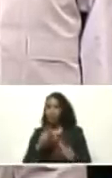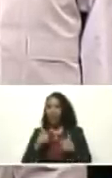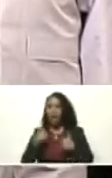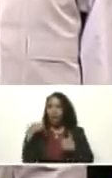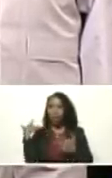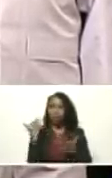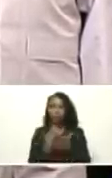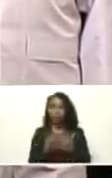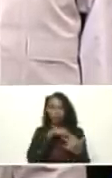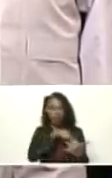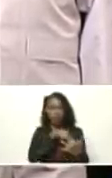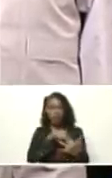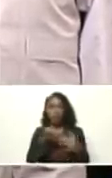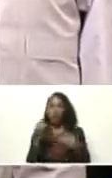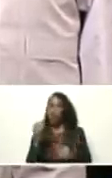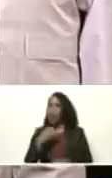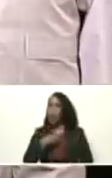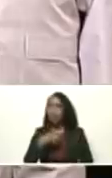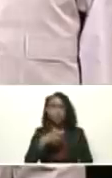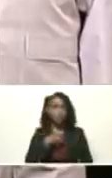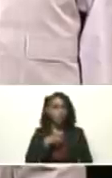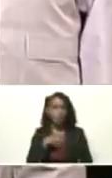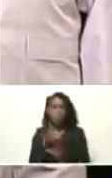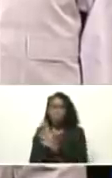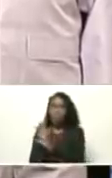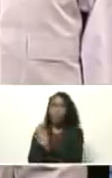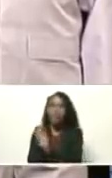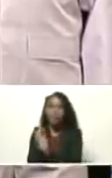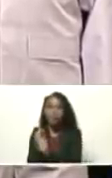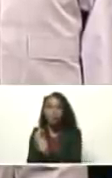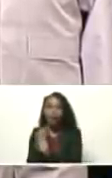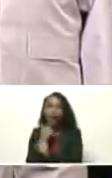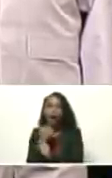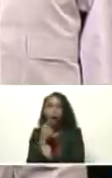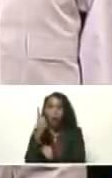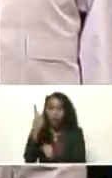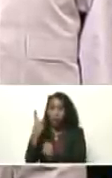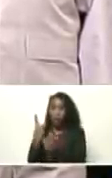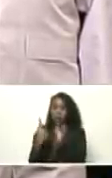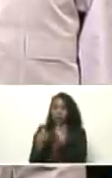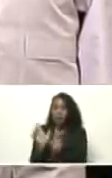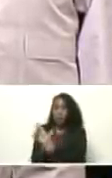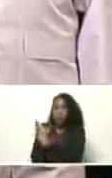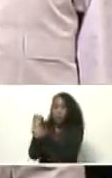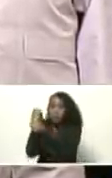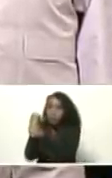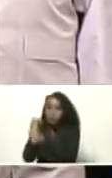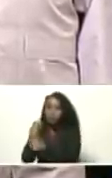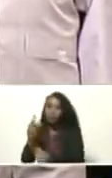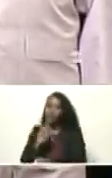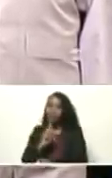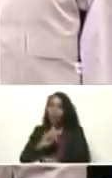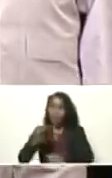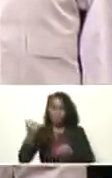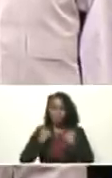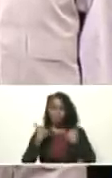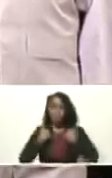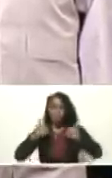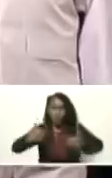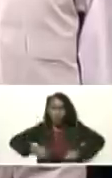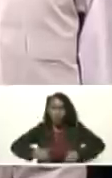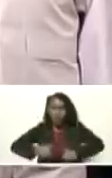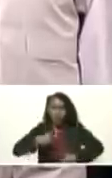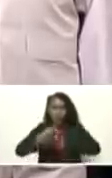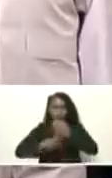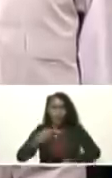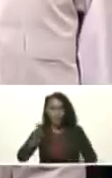años de guerra es que no podemos depender de nadie. Tenemos que depender de nuestros propios esfuerzos y generar